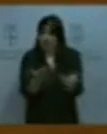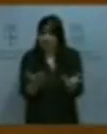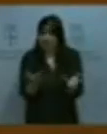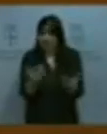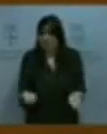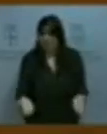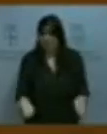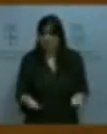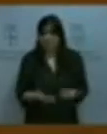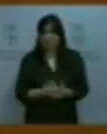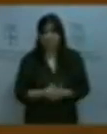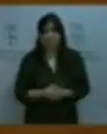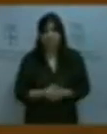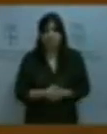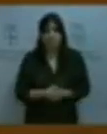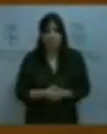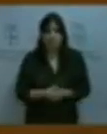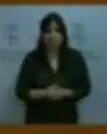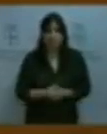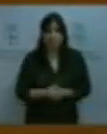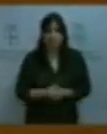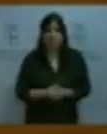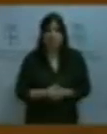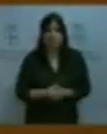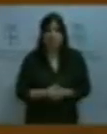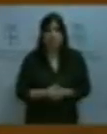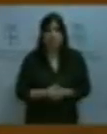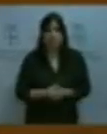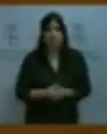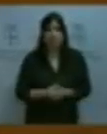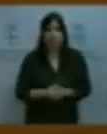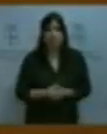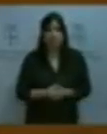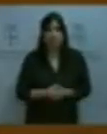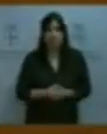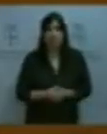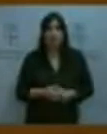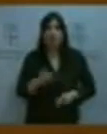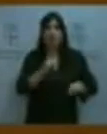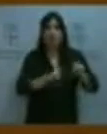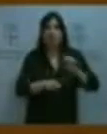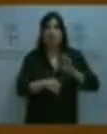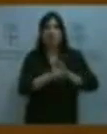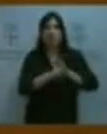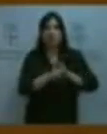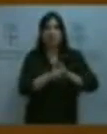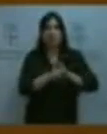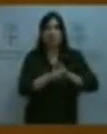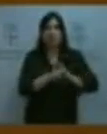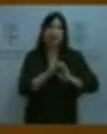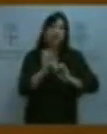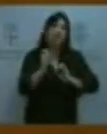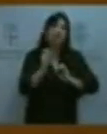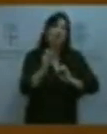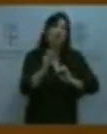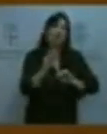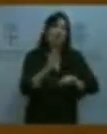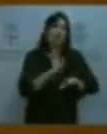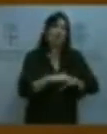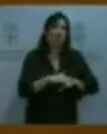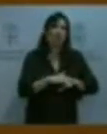¿Y por qué sigue también el problema y por qué crece este problema? Bueno, porque yo creo que temen a los ecologistas de despacho. No